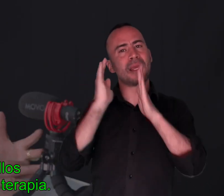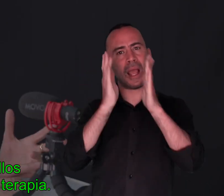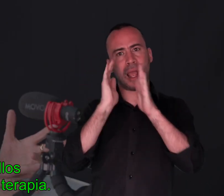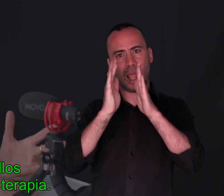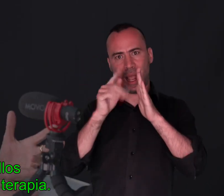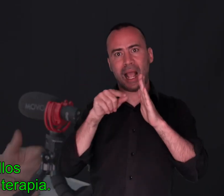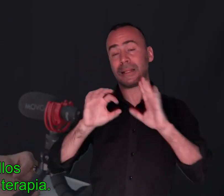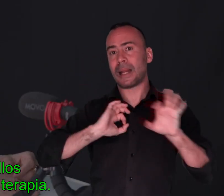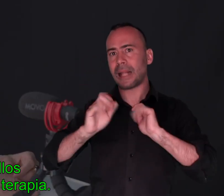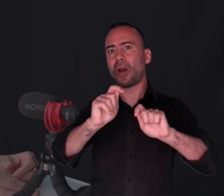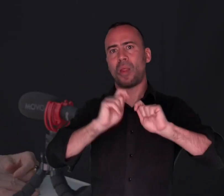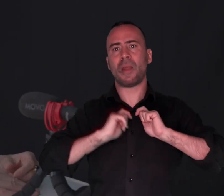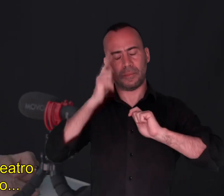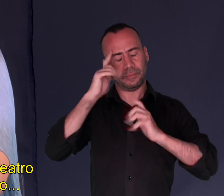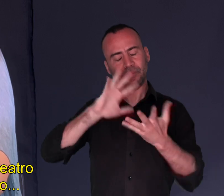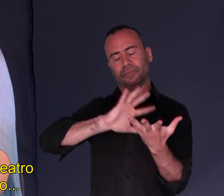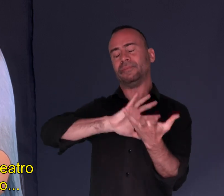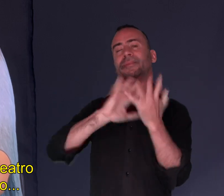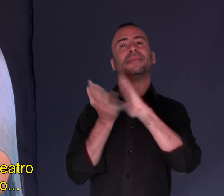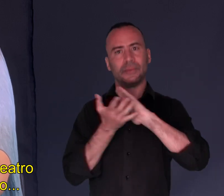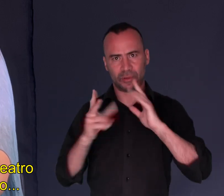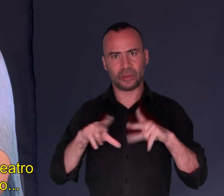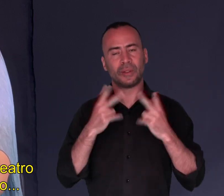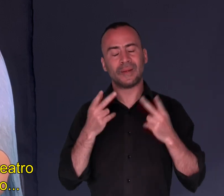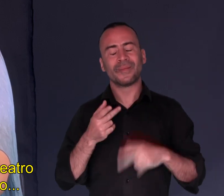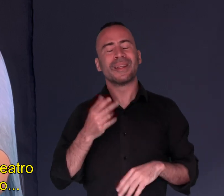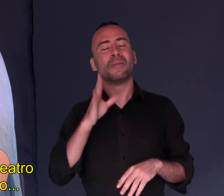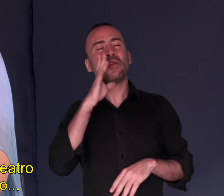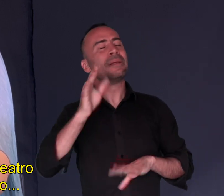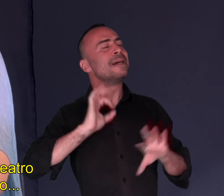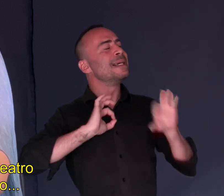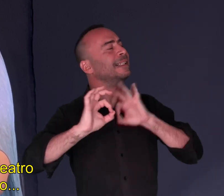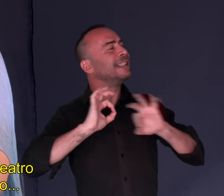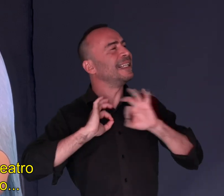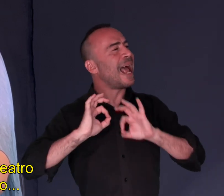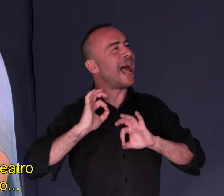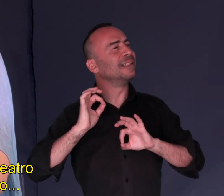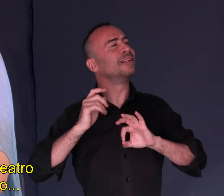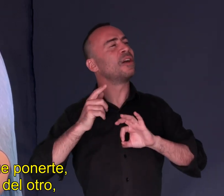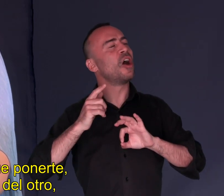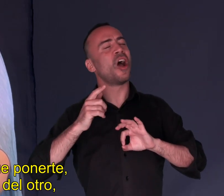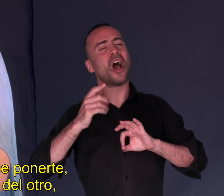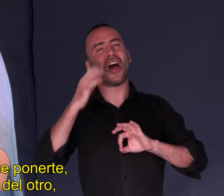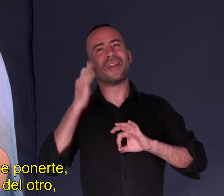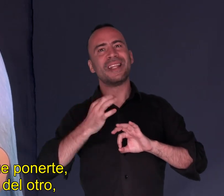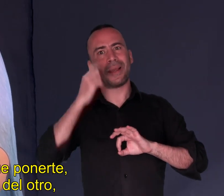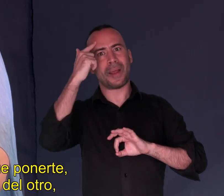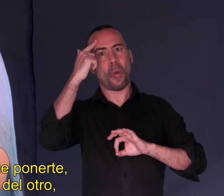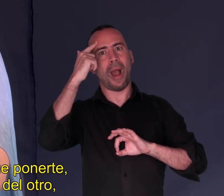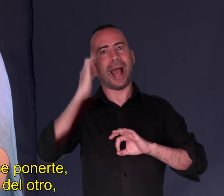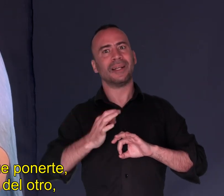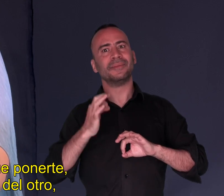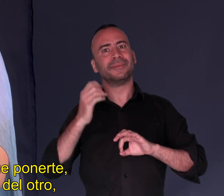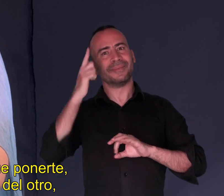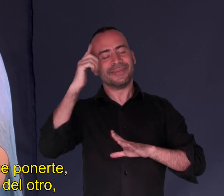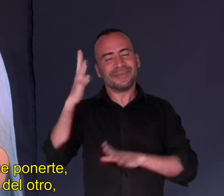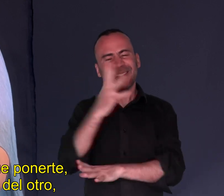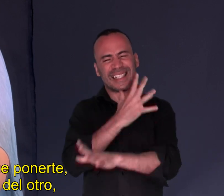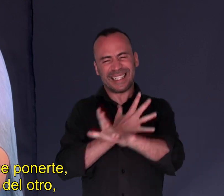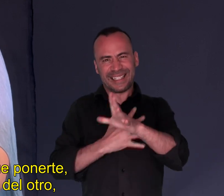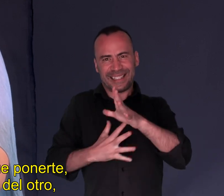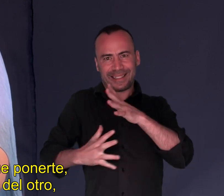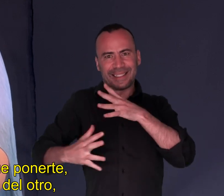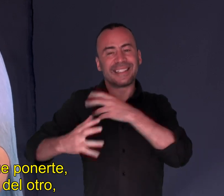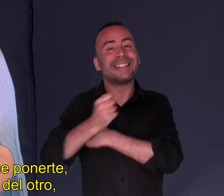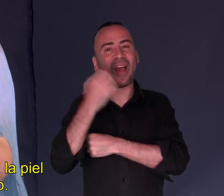para ellos es Como una terapia Y es que el teatro tiene algo que tú tienes que ponerte no en